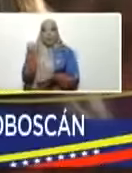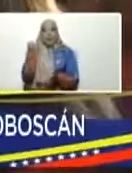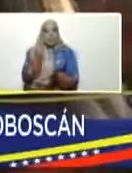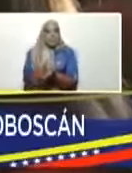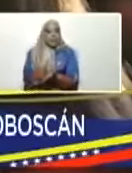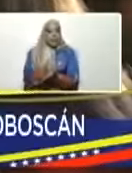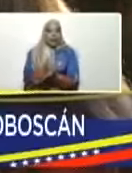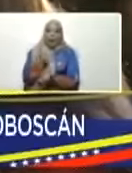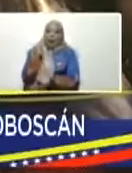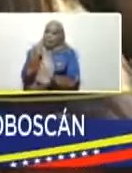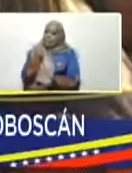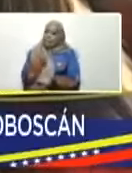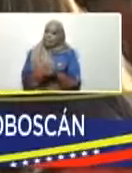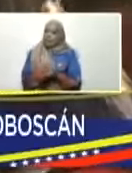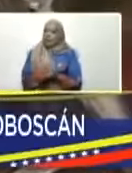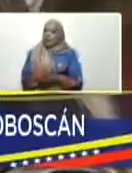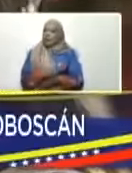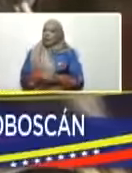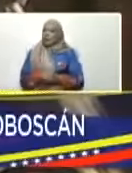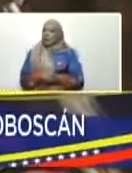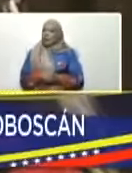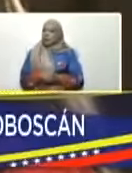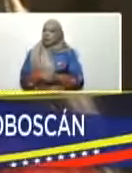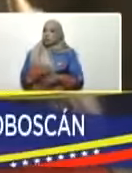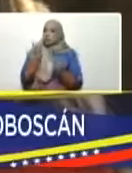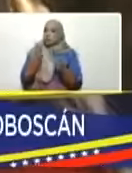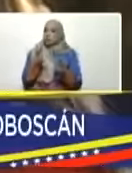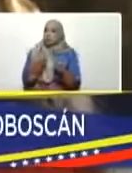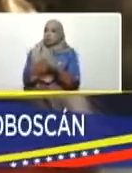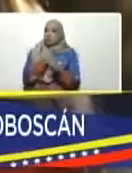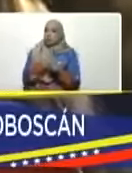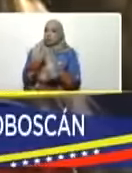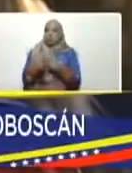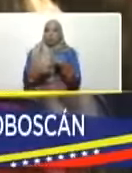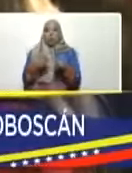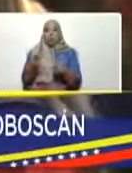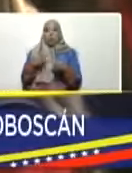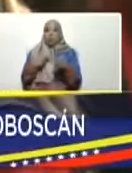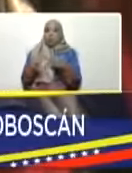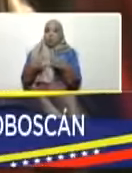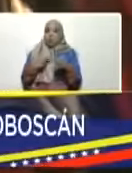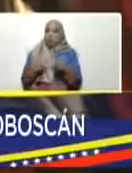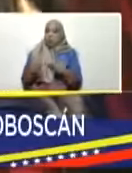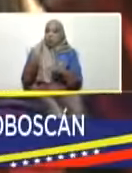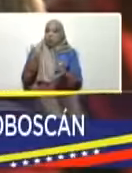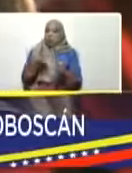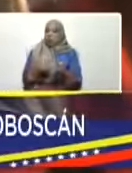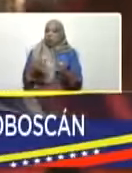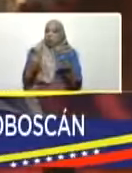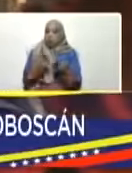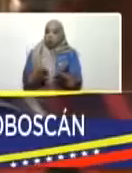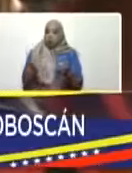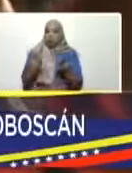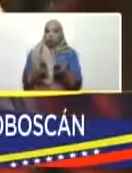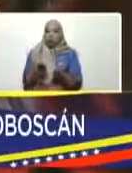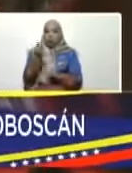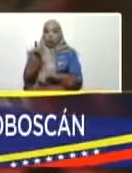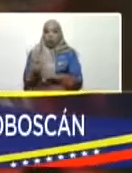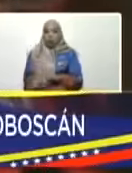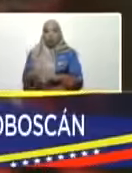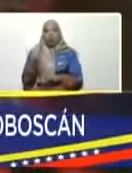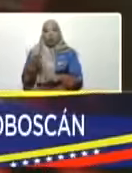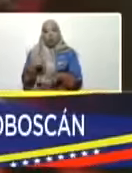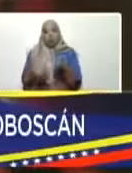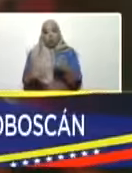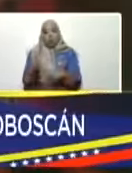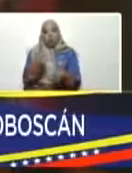amén, de producción. Amén. Y bueno, afianzando la relación, extendimos el tiempo de Chevron en Venezuela, operando a